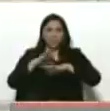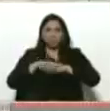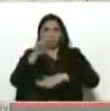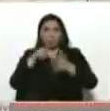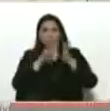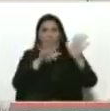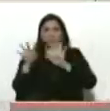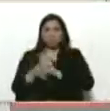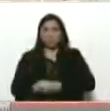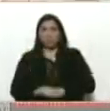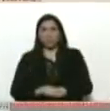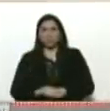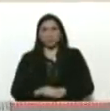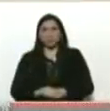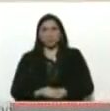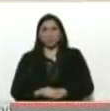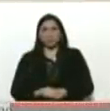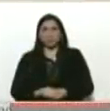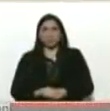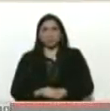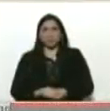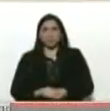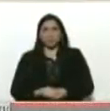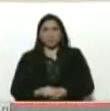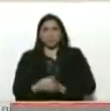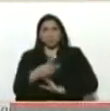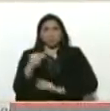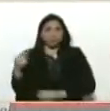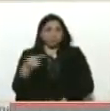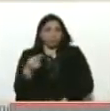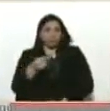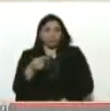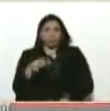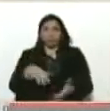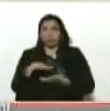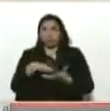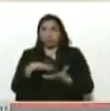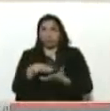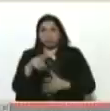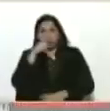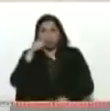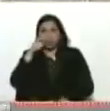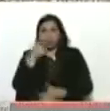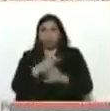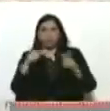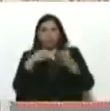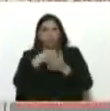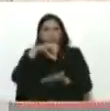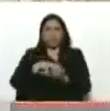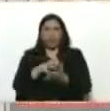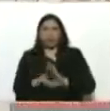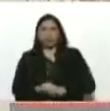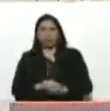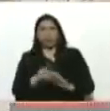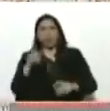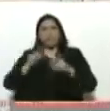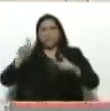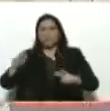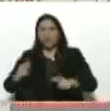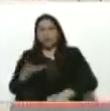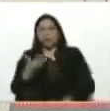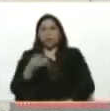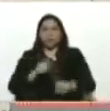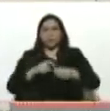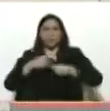2019, no menos traumático. Operación Libertad, golpe de Estado, actores principales, se